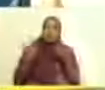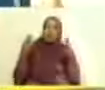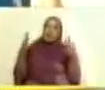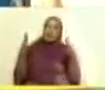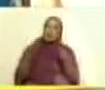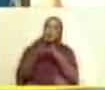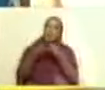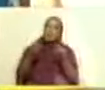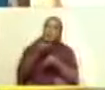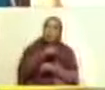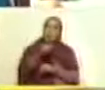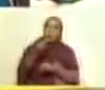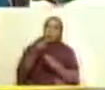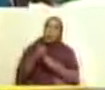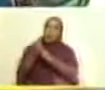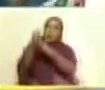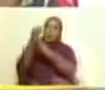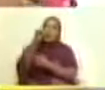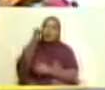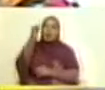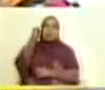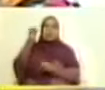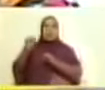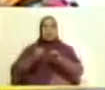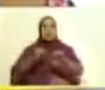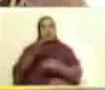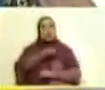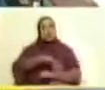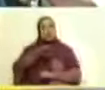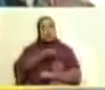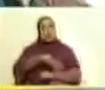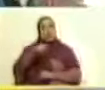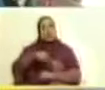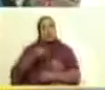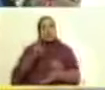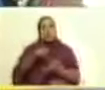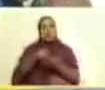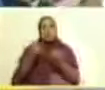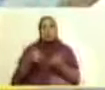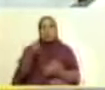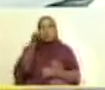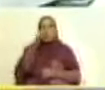de todos los líderes y lideresas de los movimientos sociales aquí presentes.